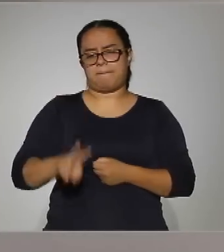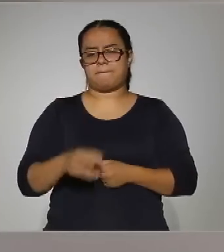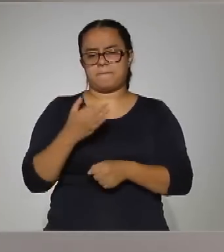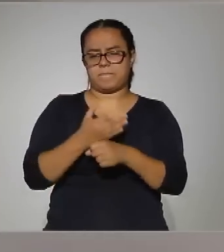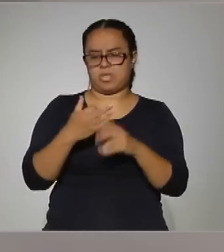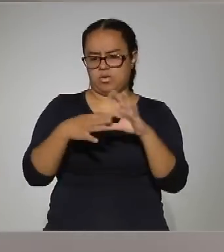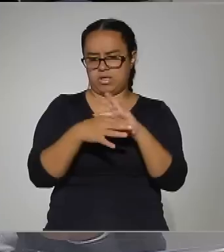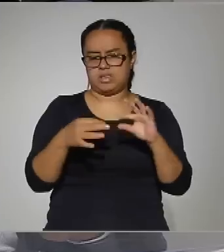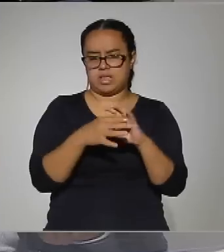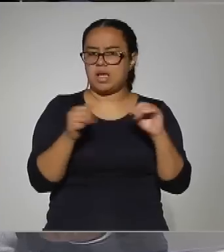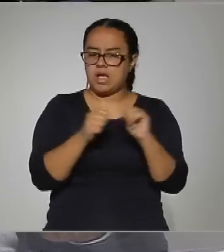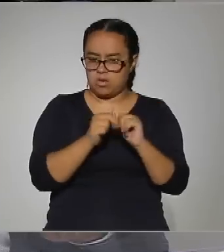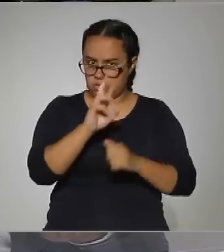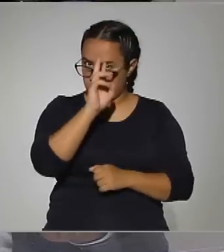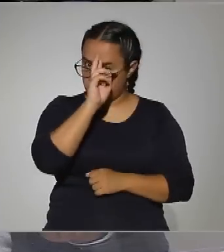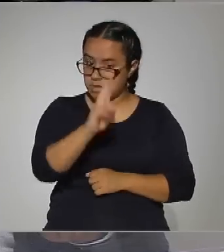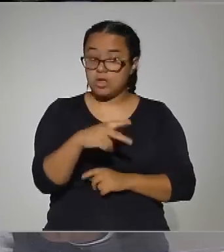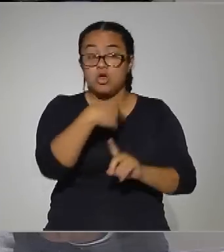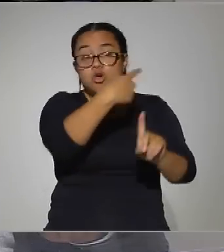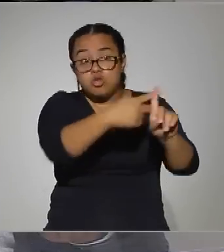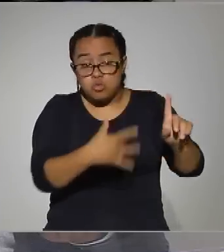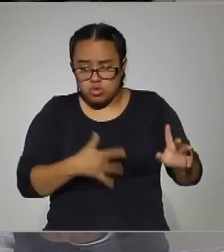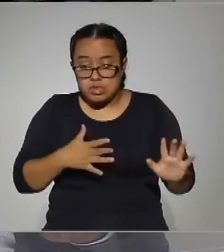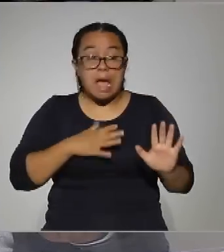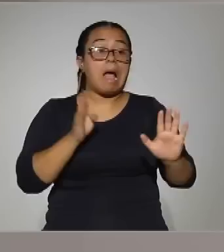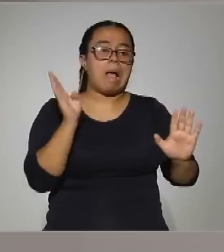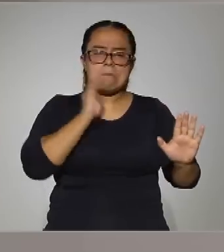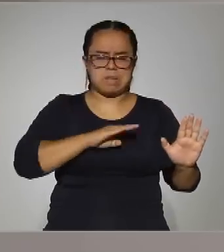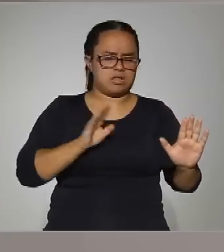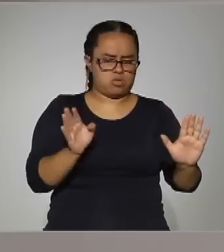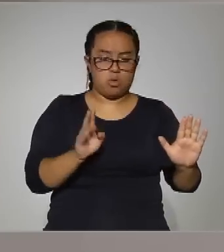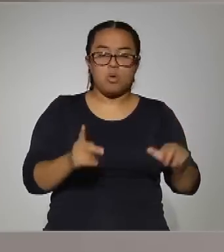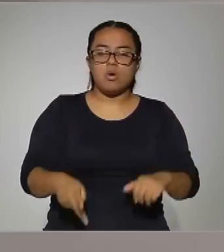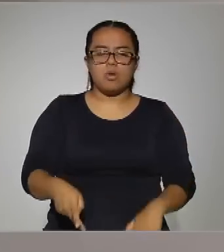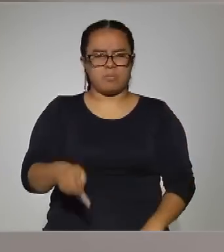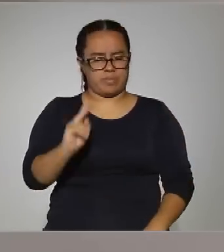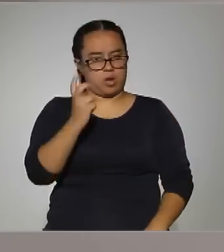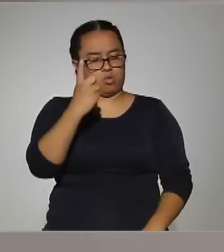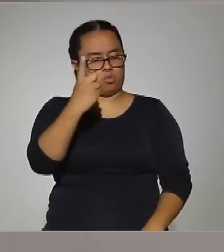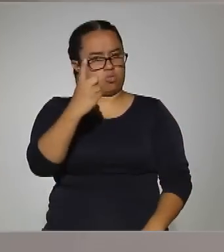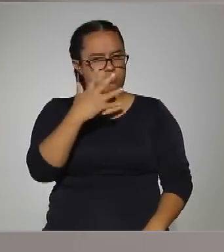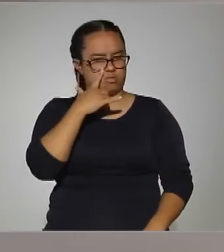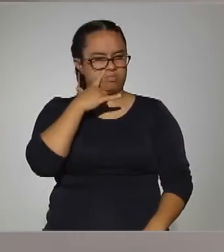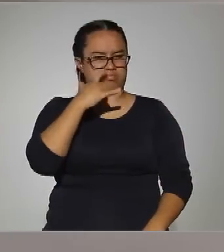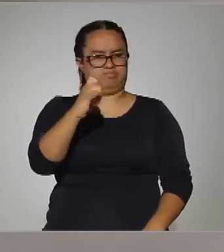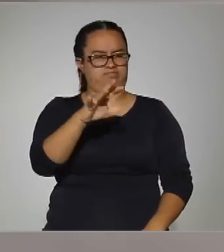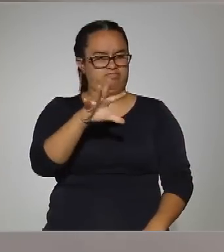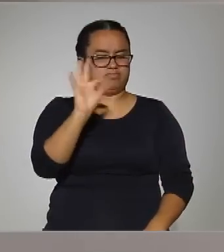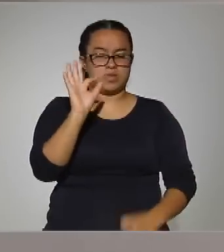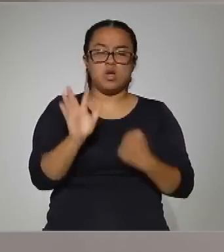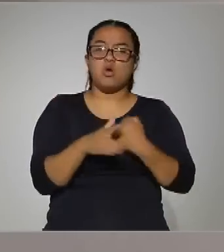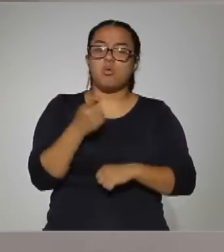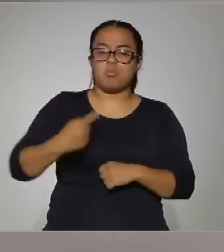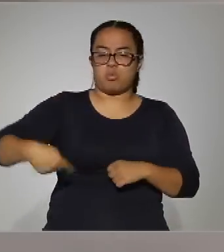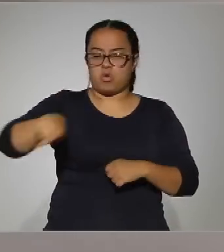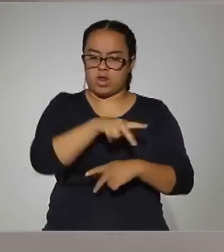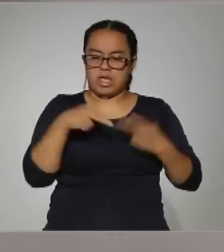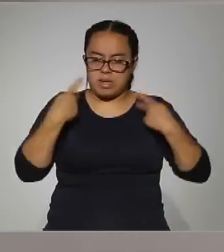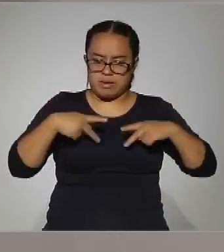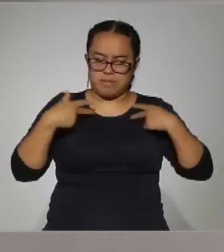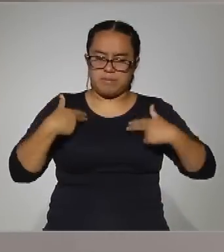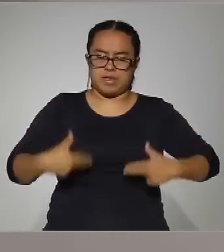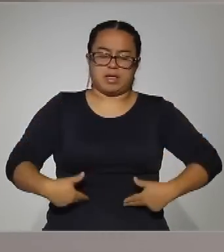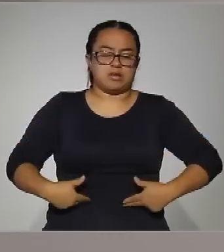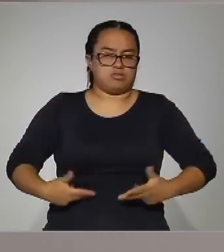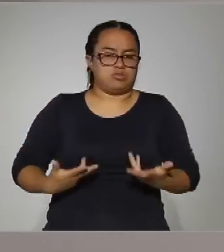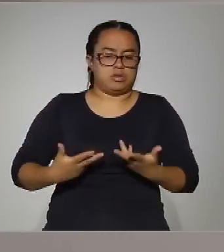ese sentido. Claro. O sea, no estamos invalidando, solo llama mucho la atención, ¿no? Que por qué los seres humanos, nos sirvió como